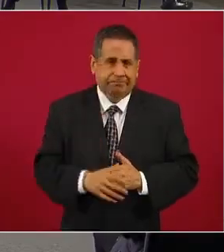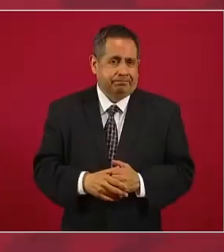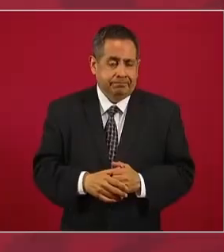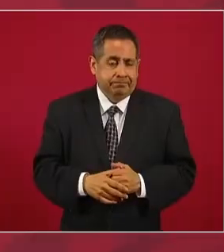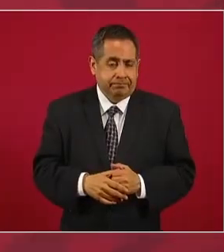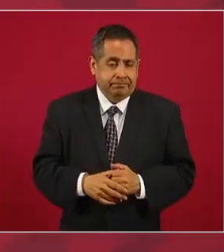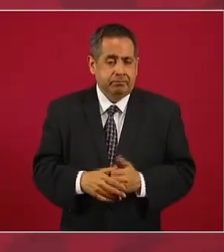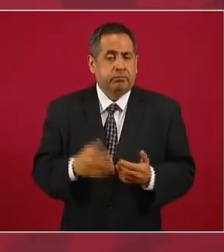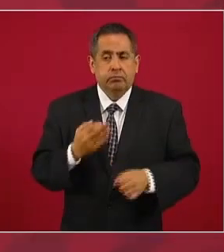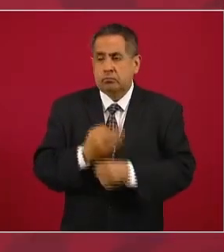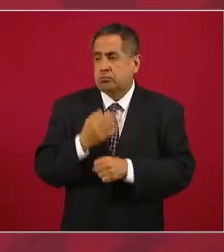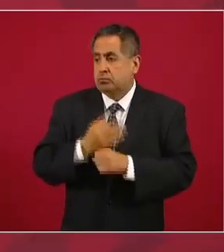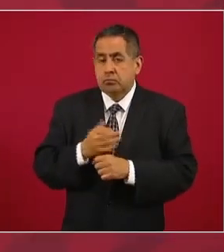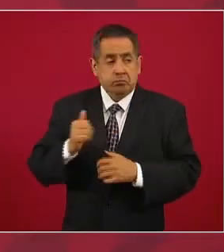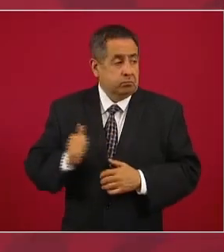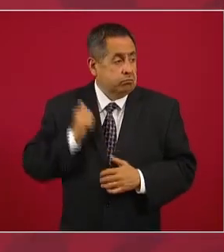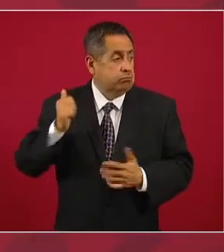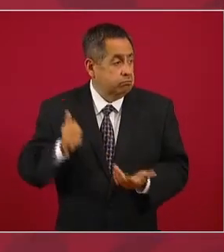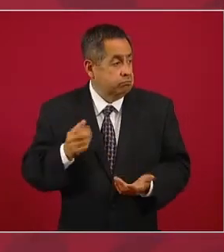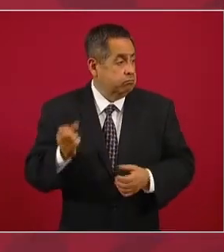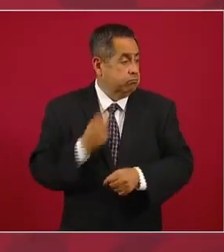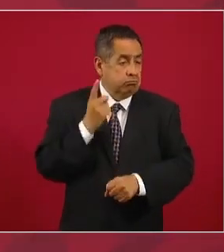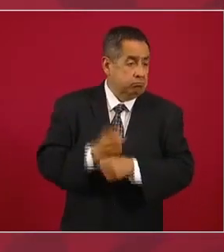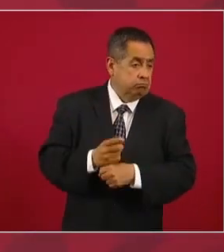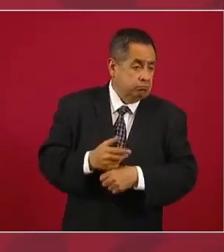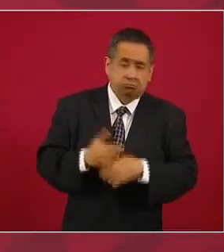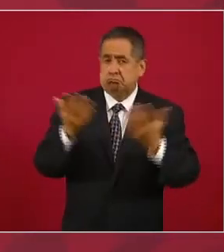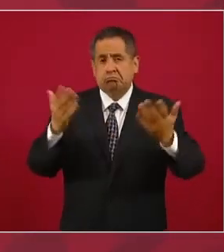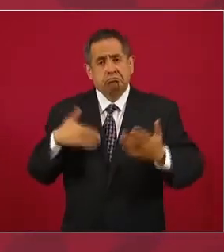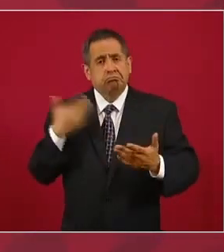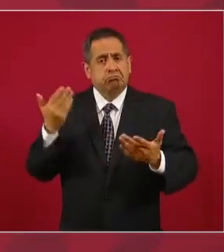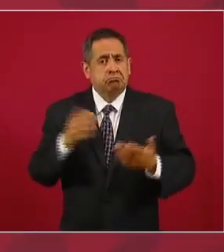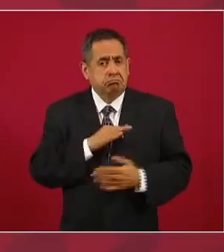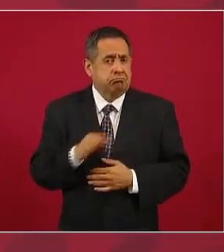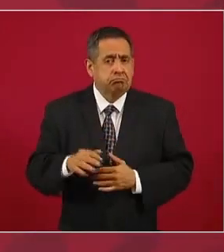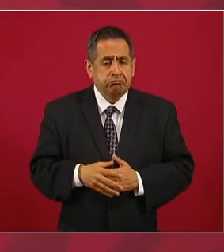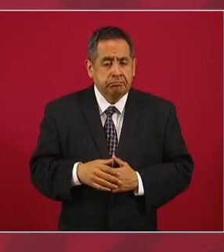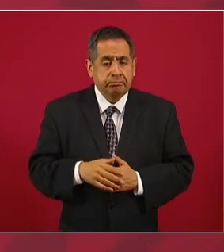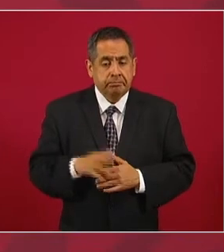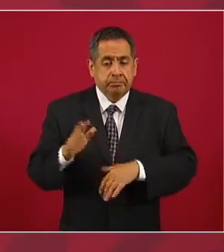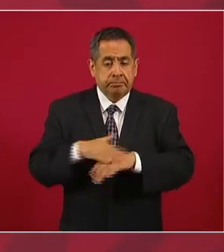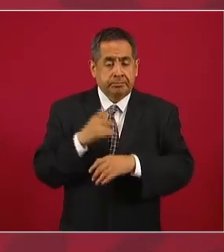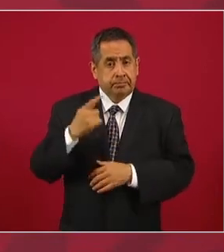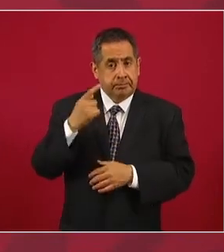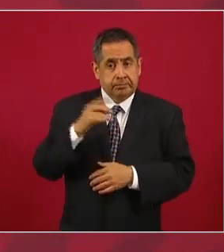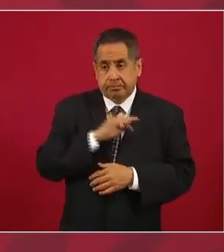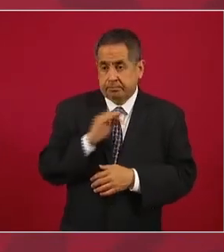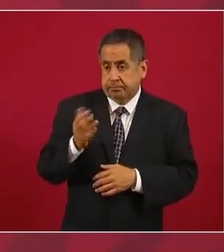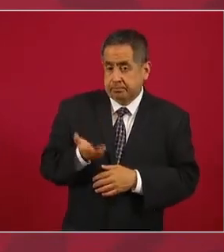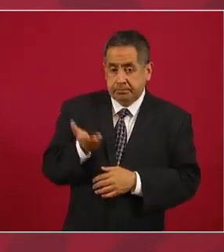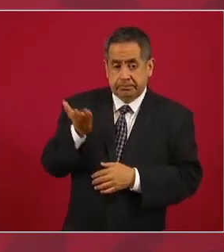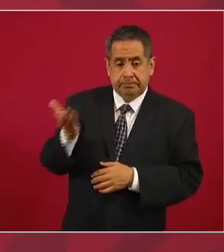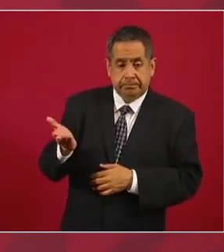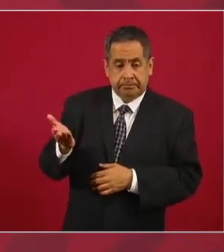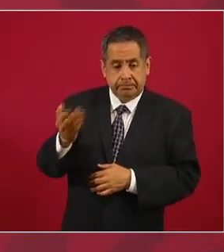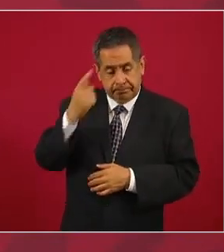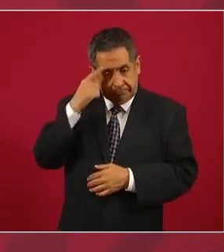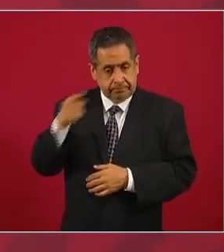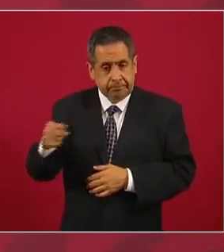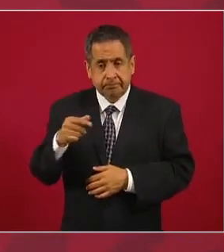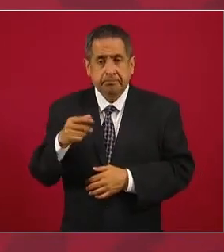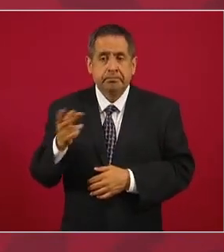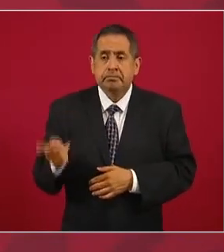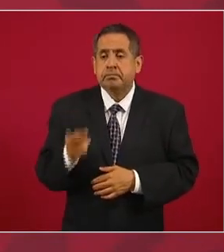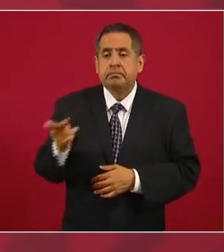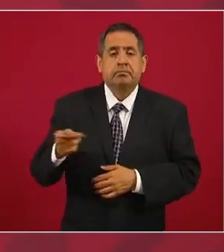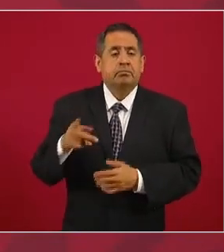Se presenta esta oportunidad porque solo se puede solicitar esta